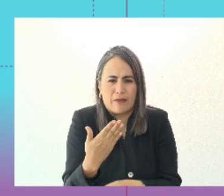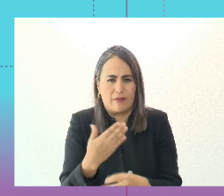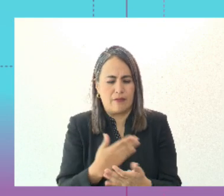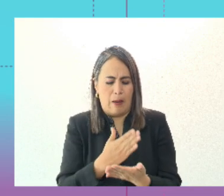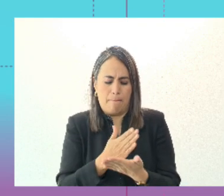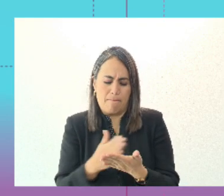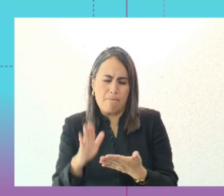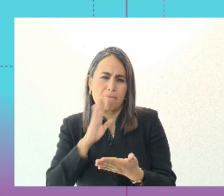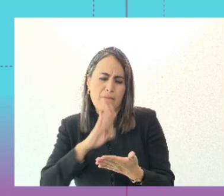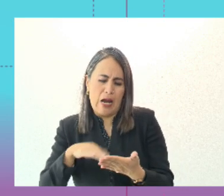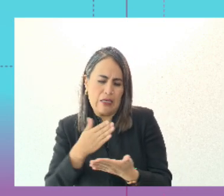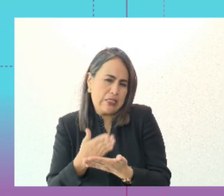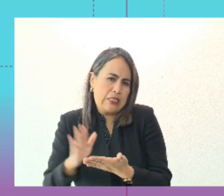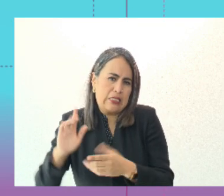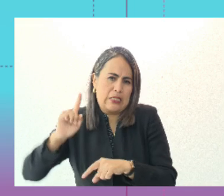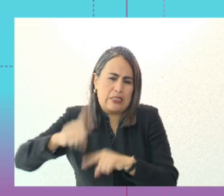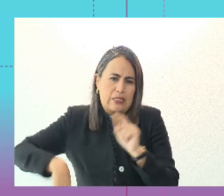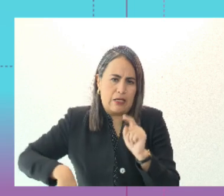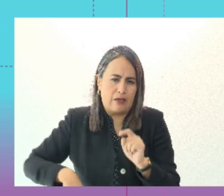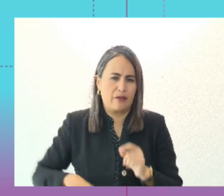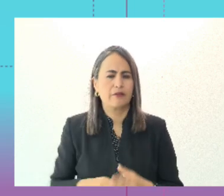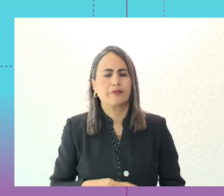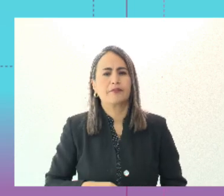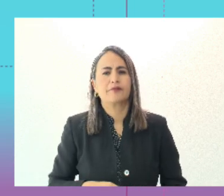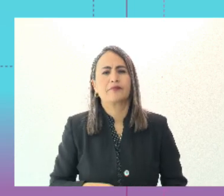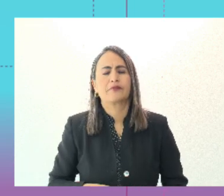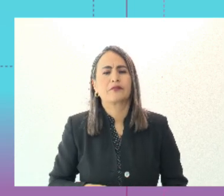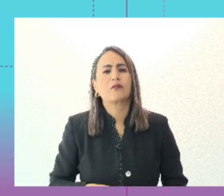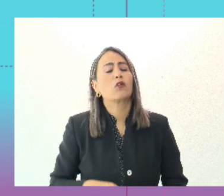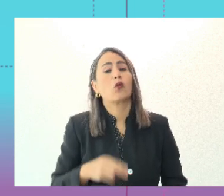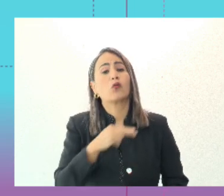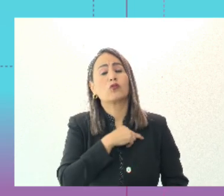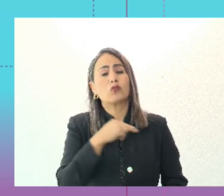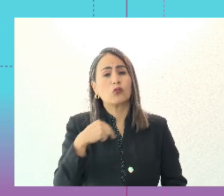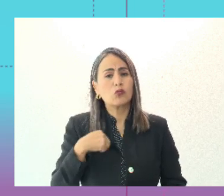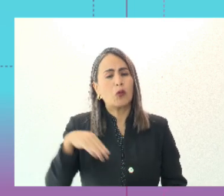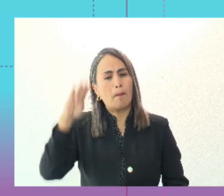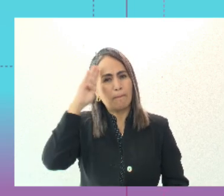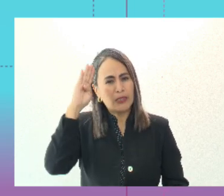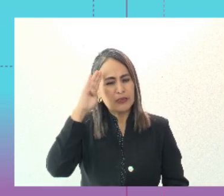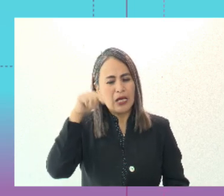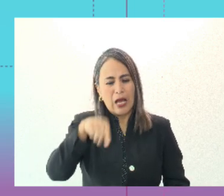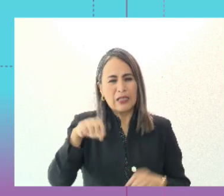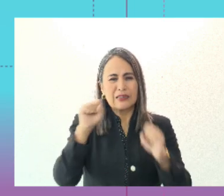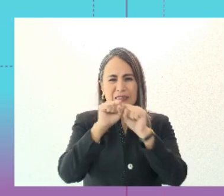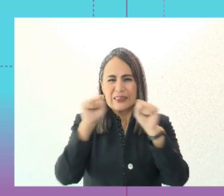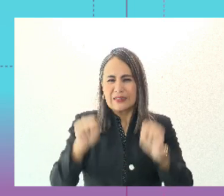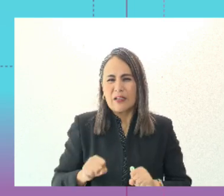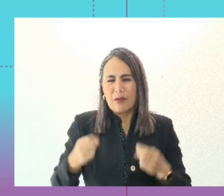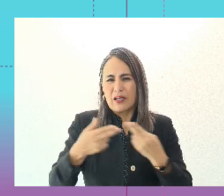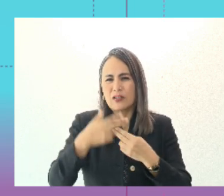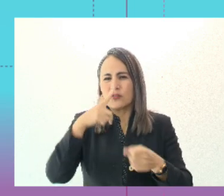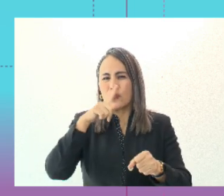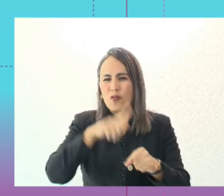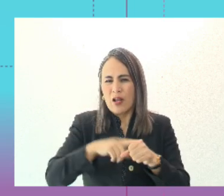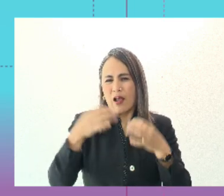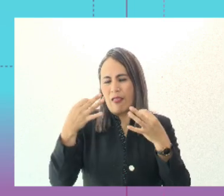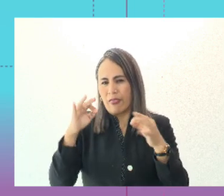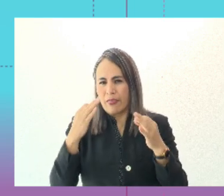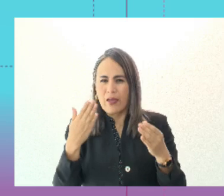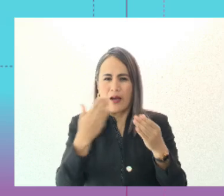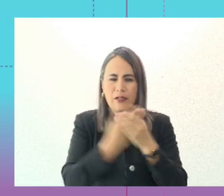pueden analizar de qué es lo que nosotros como instituto visualizamos que debe tener un sistema nacional de archivos, los componentes,